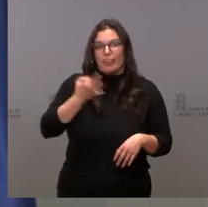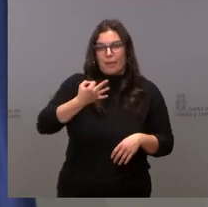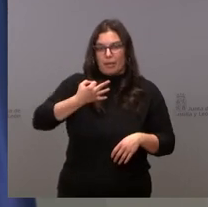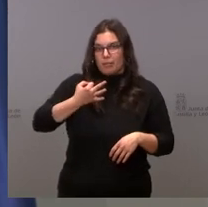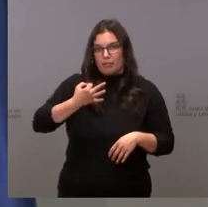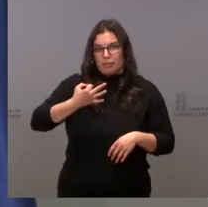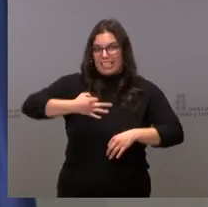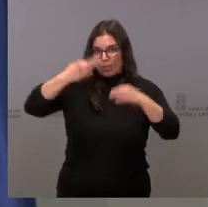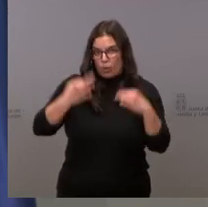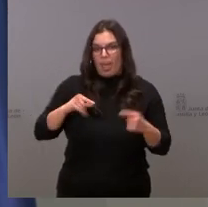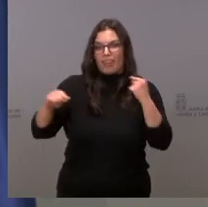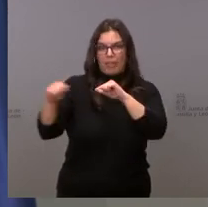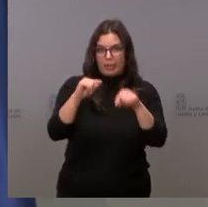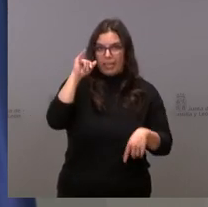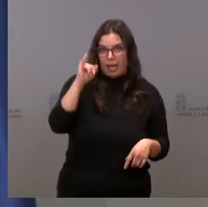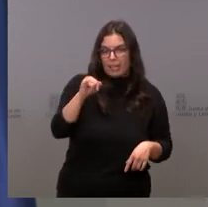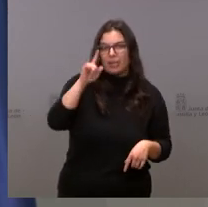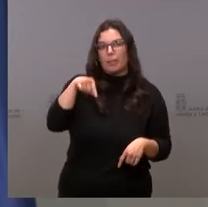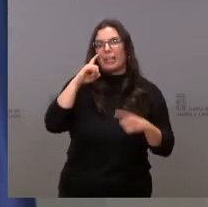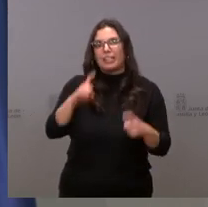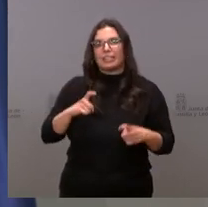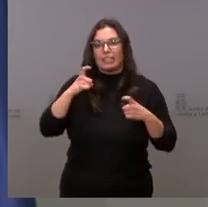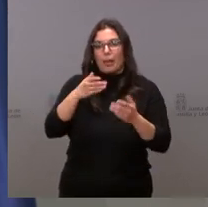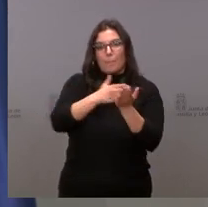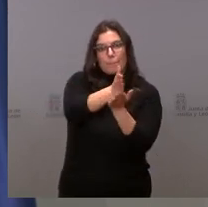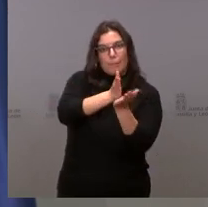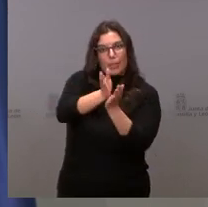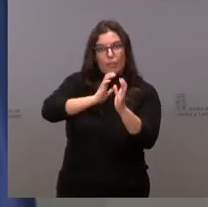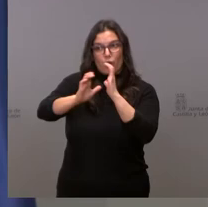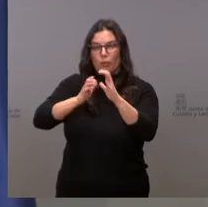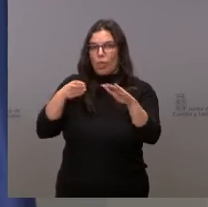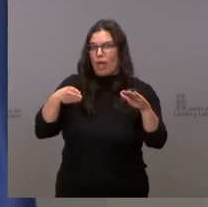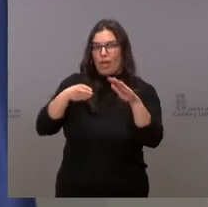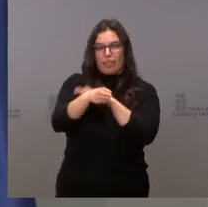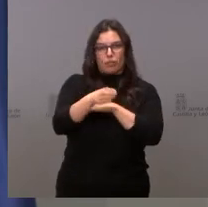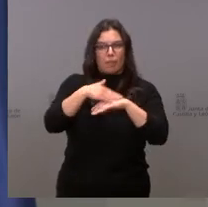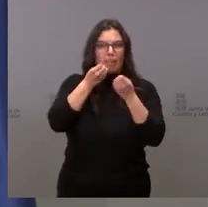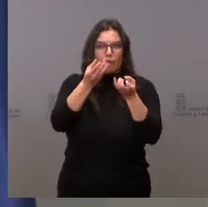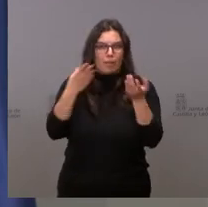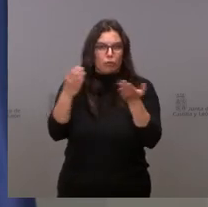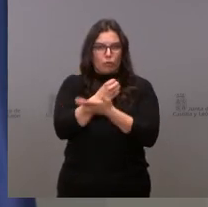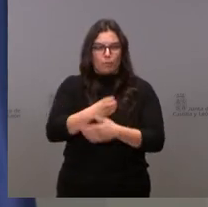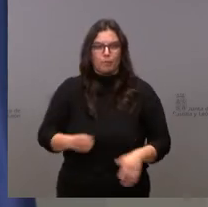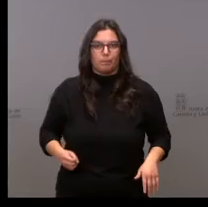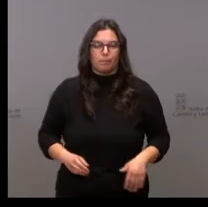y siempre intentando el acceso a los medios de comunicación a toda esa información